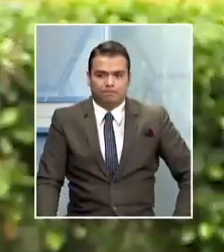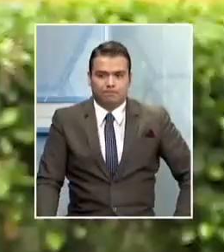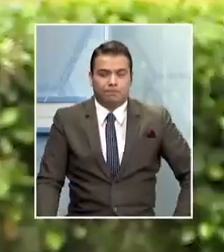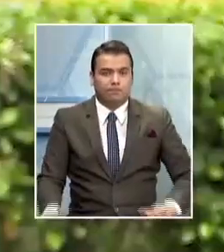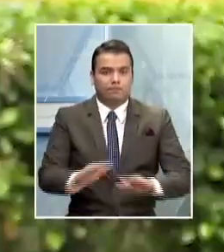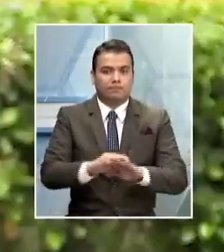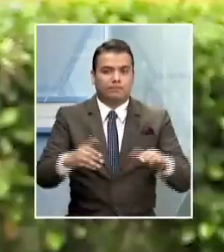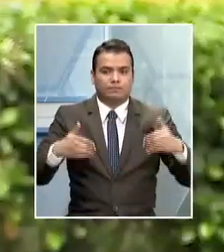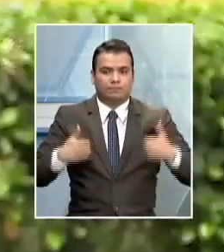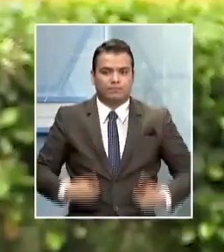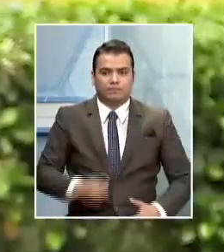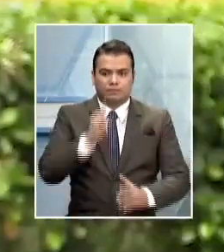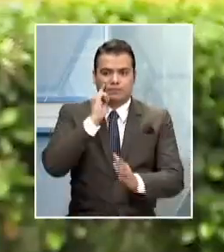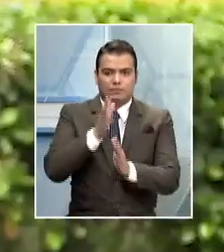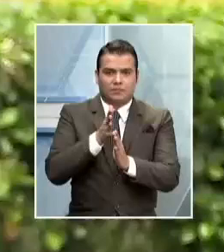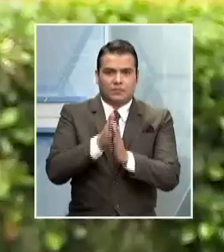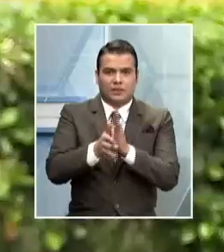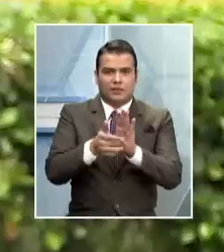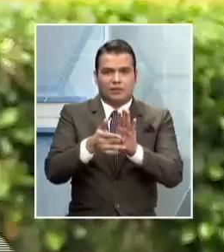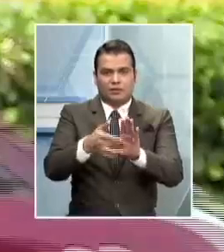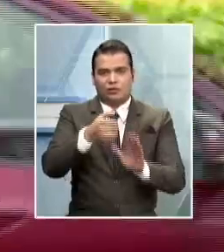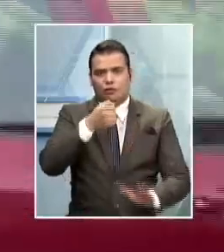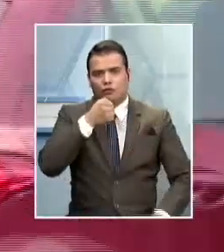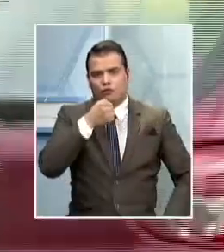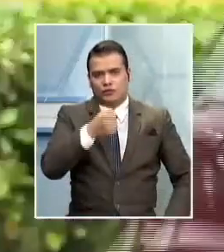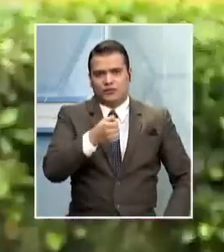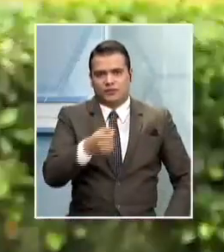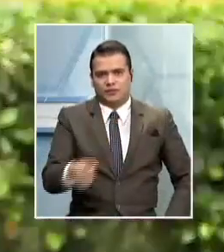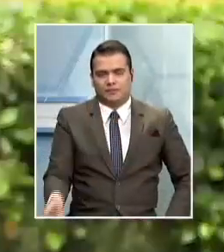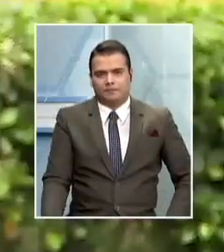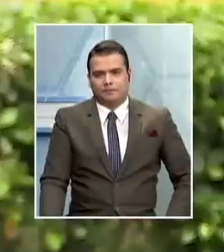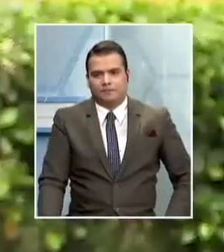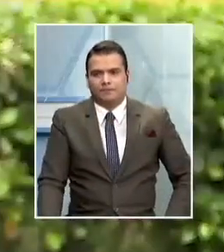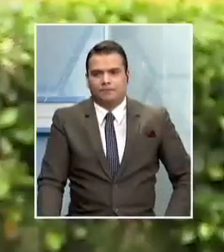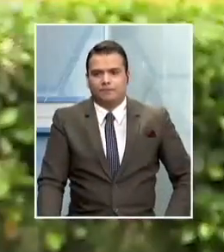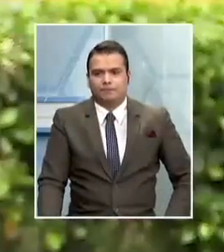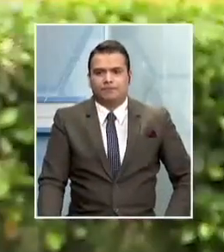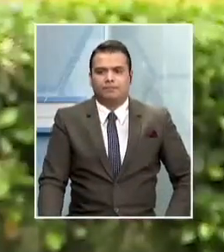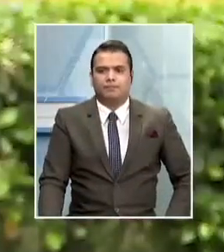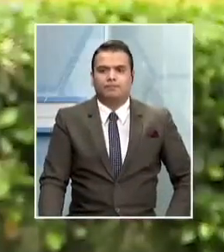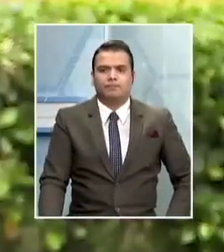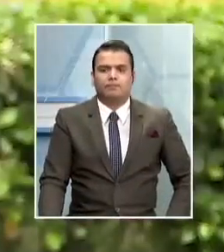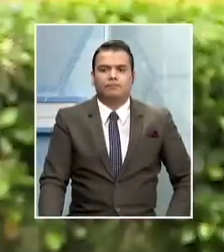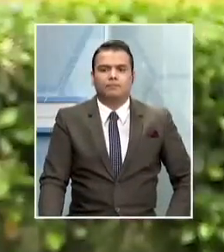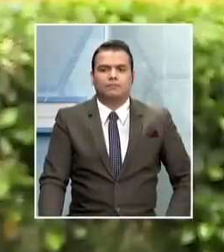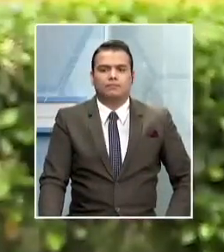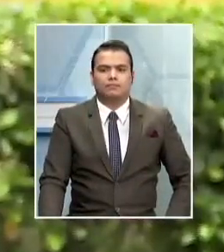Desde el sur de la ciudad, Jairo Zapata, 90 minutos, el mejor noticiero regional de Colombia.